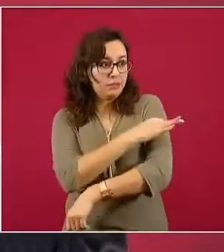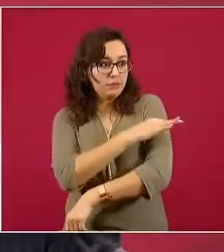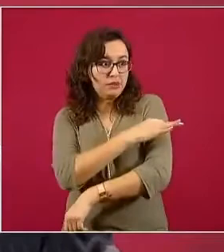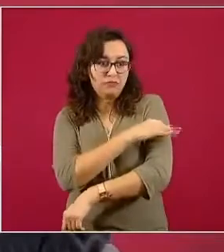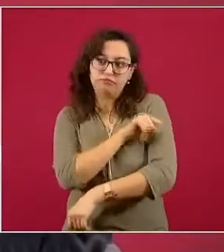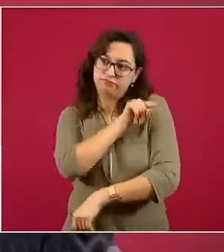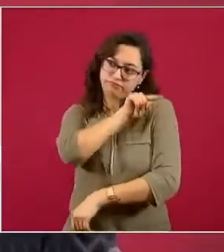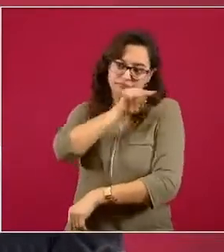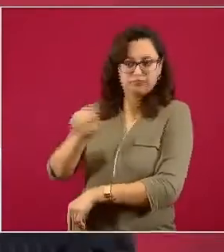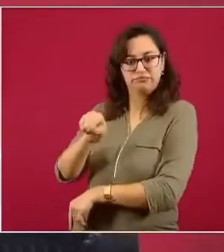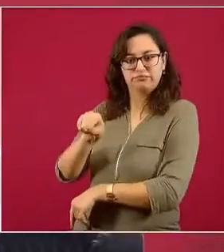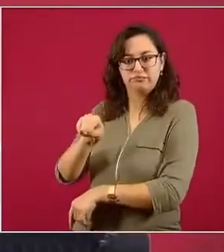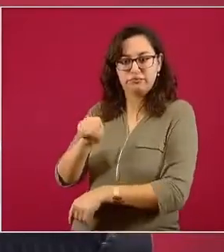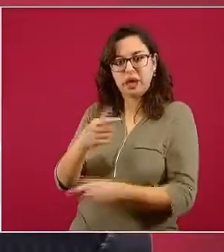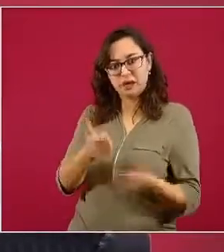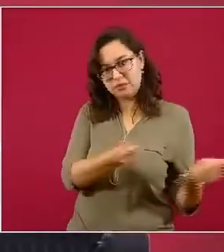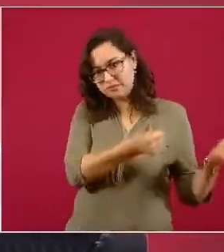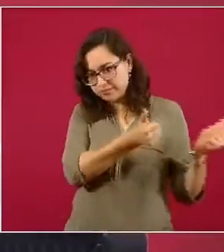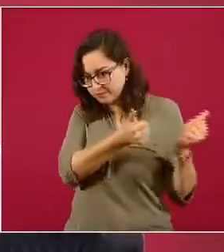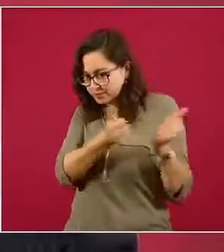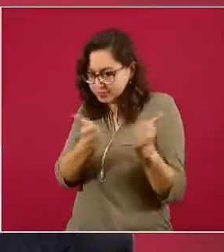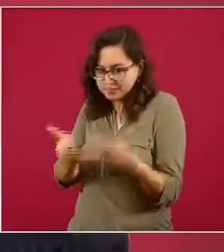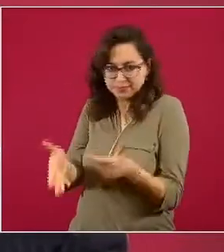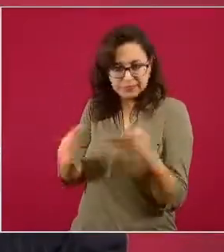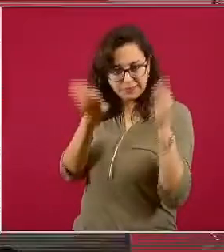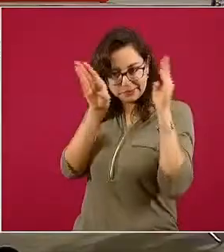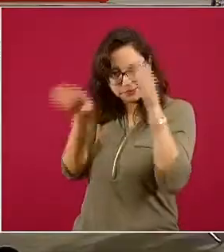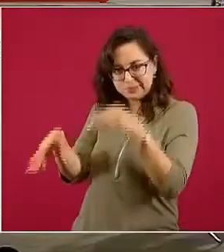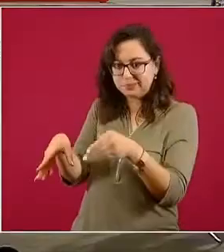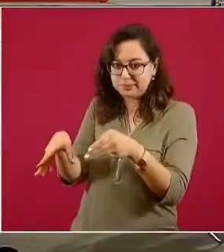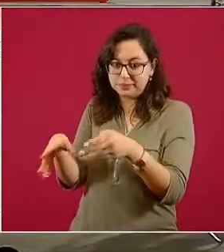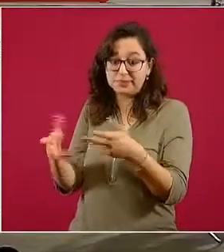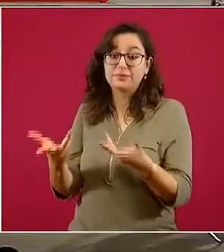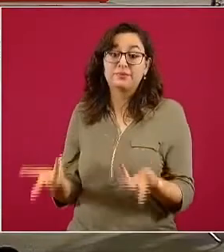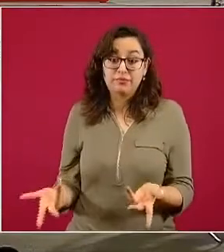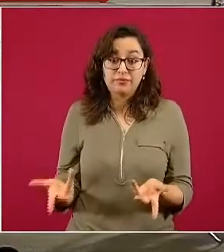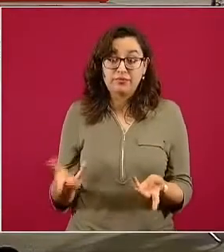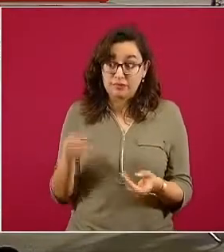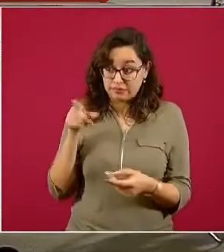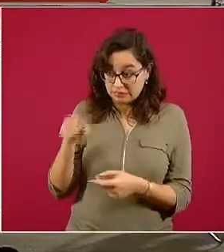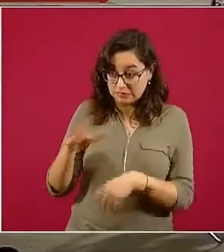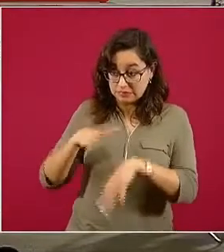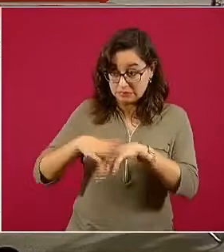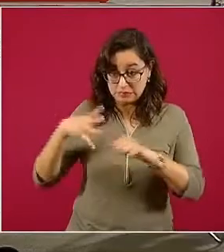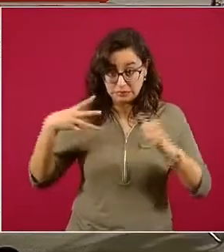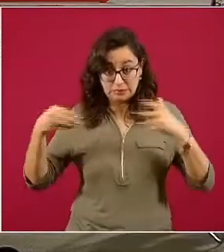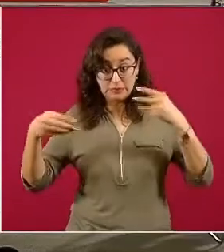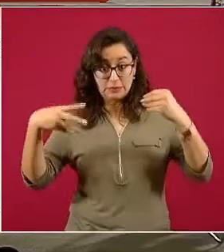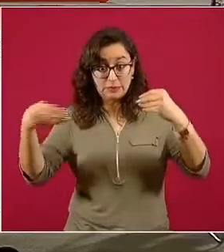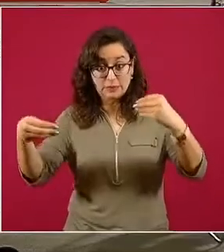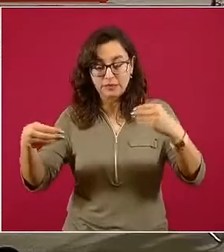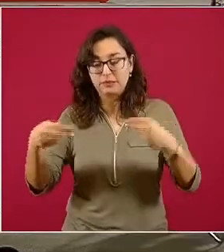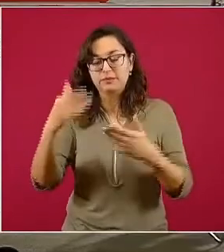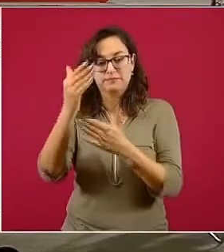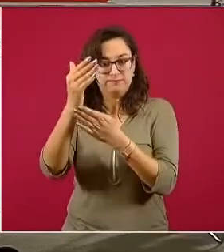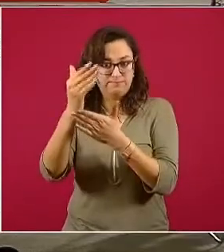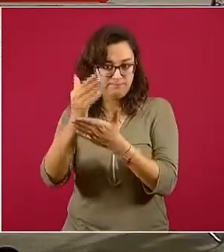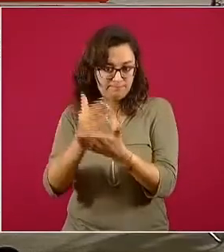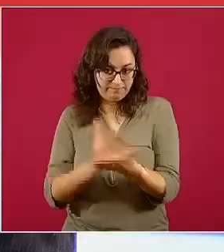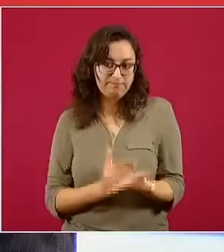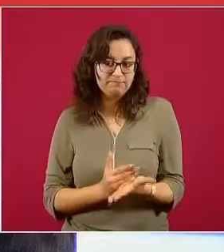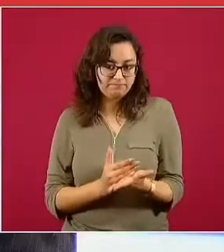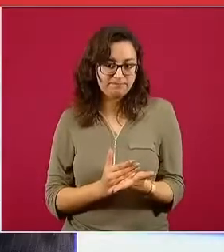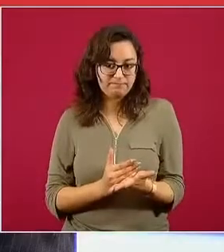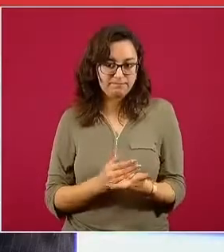territorial de la vacuna priorice también esas zonas con una visión de limitar la dispersión